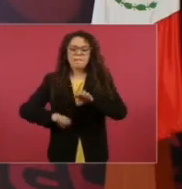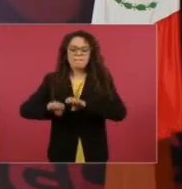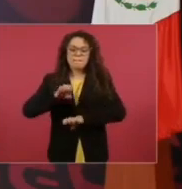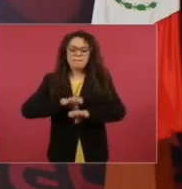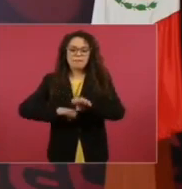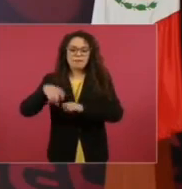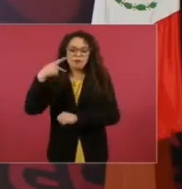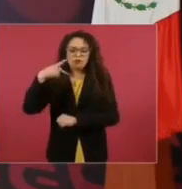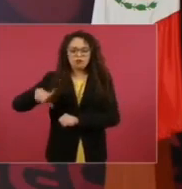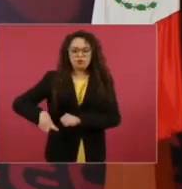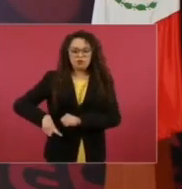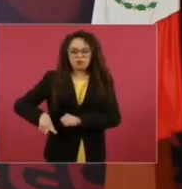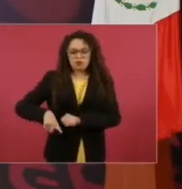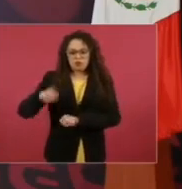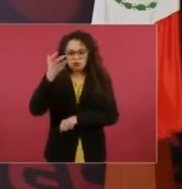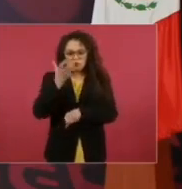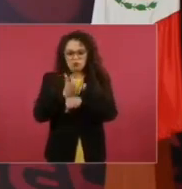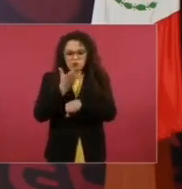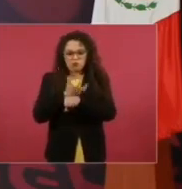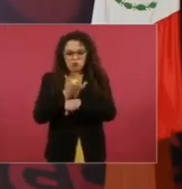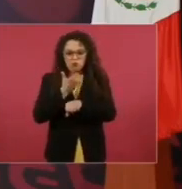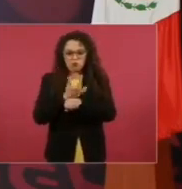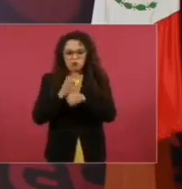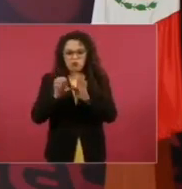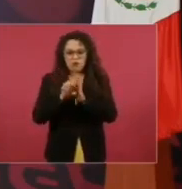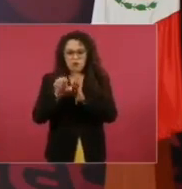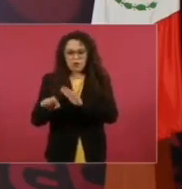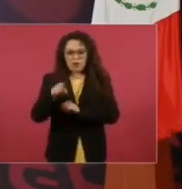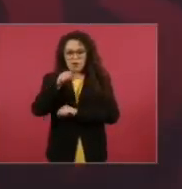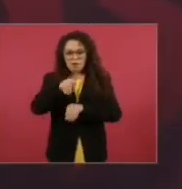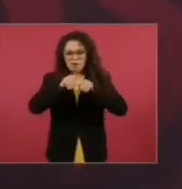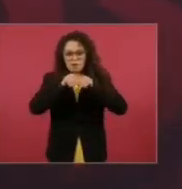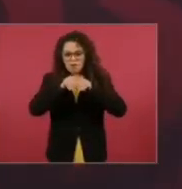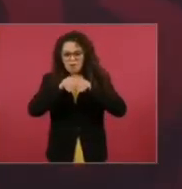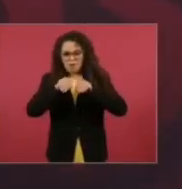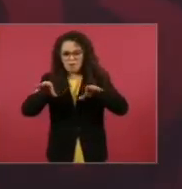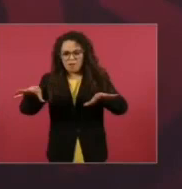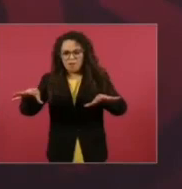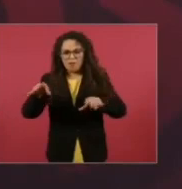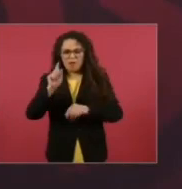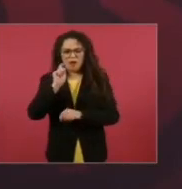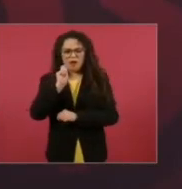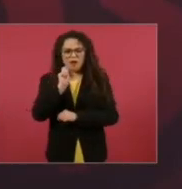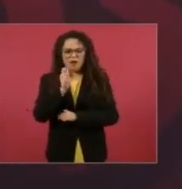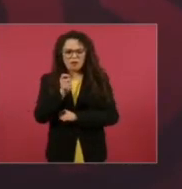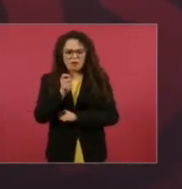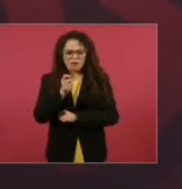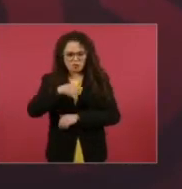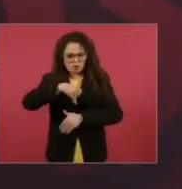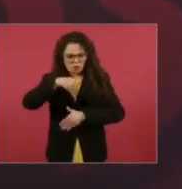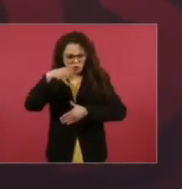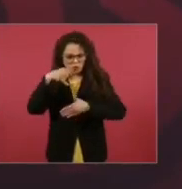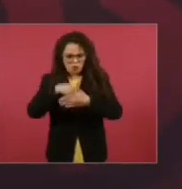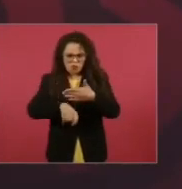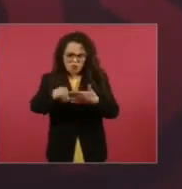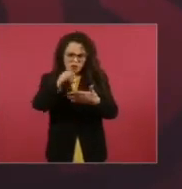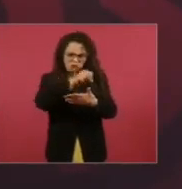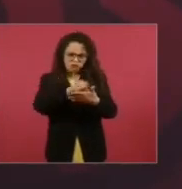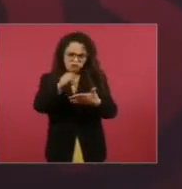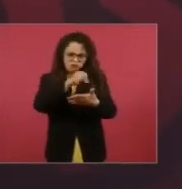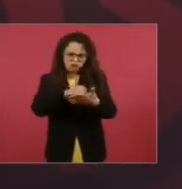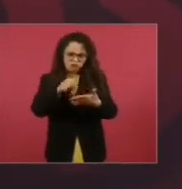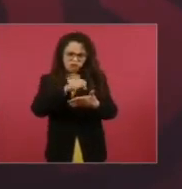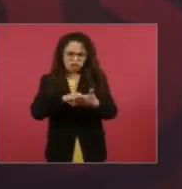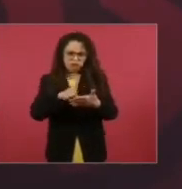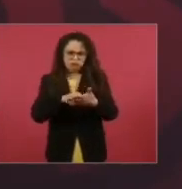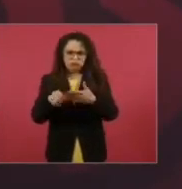¿por qué no toma la decisión Tim Golden? ¿Sabe qué? Y tampoco Tim Golden ha salido a decir, ok,